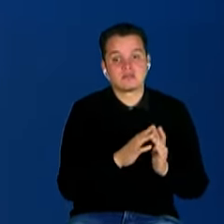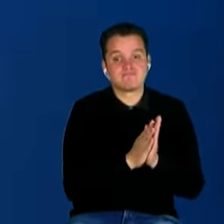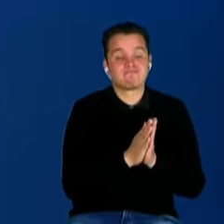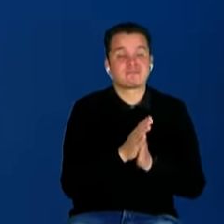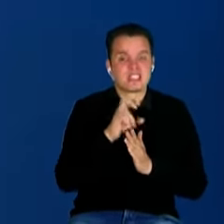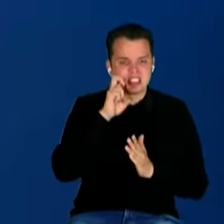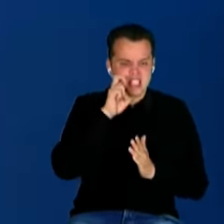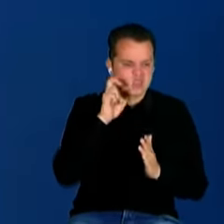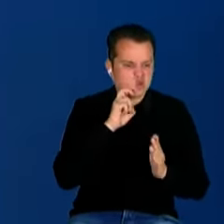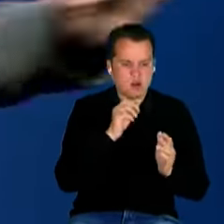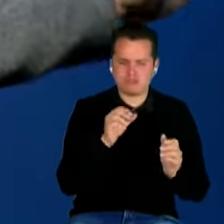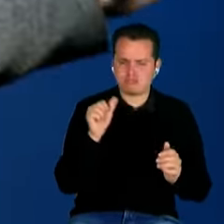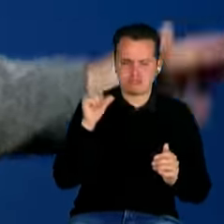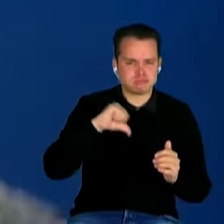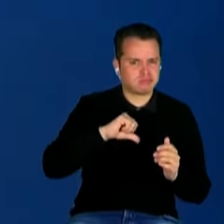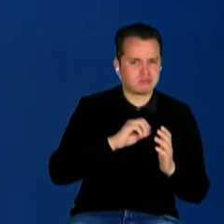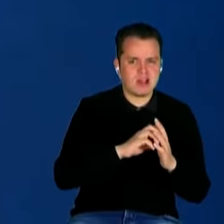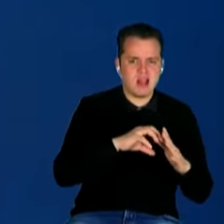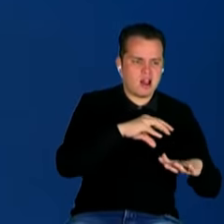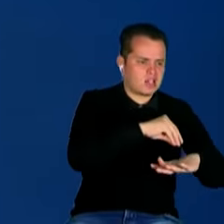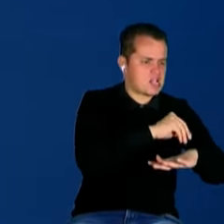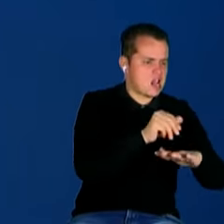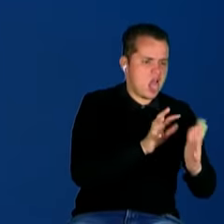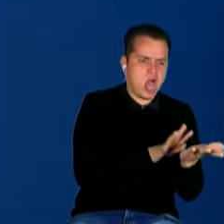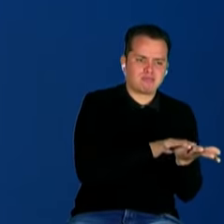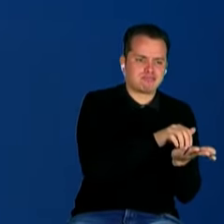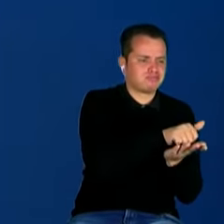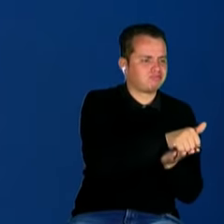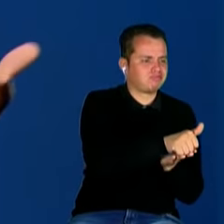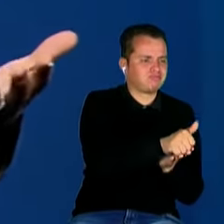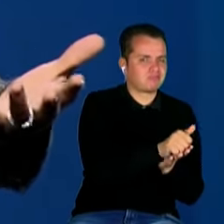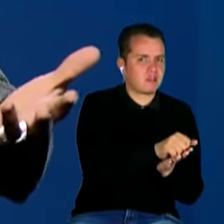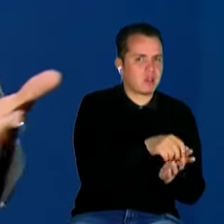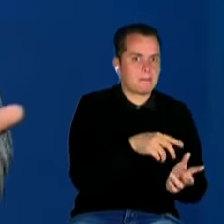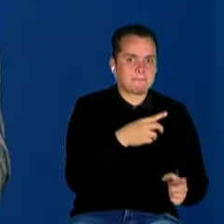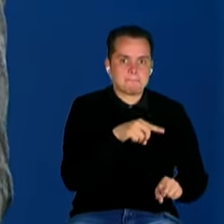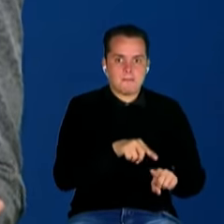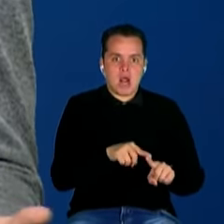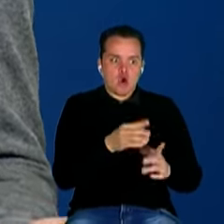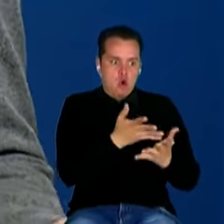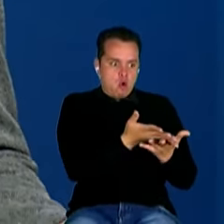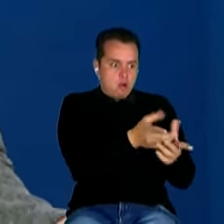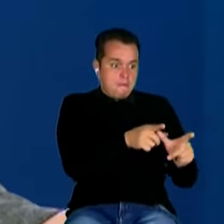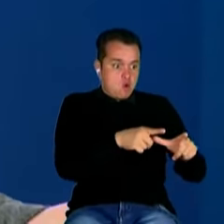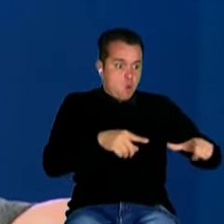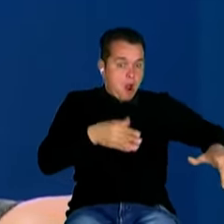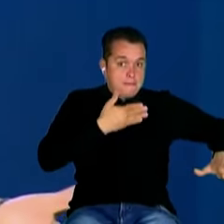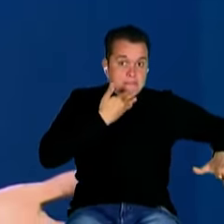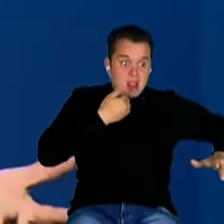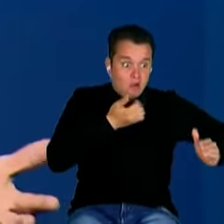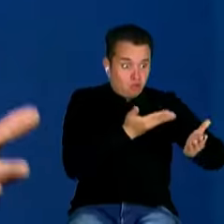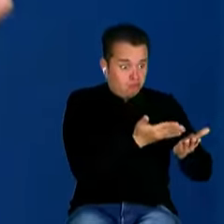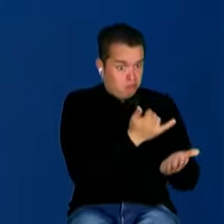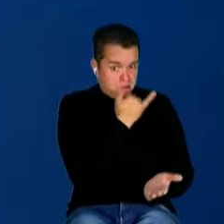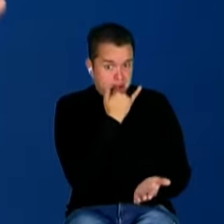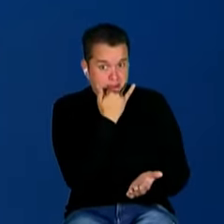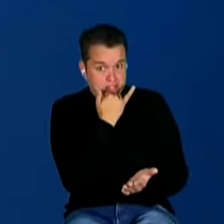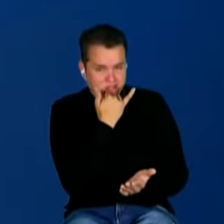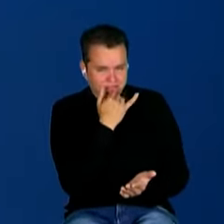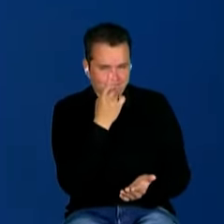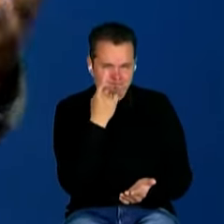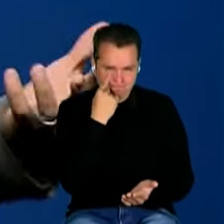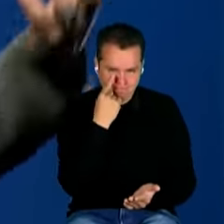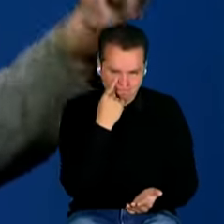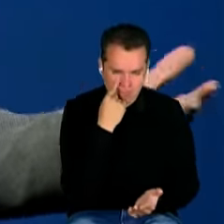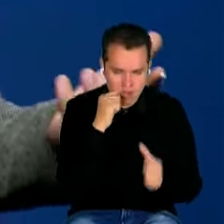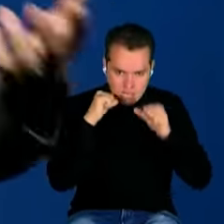El lugar y toda su riqueza destruida. Pero si estaba en el mejor lugar. Es que la bendición